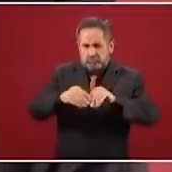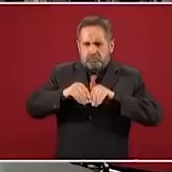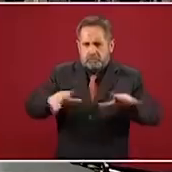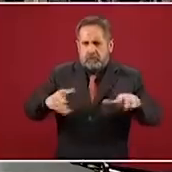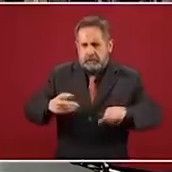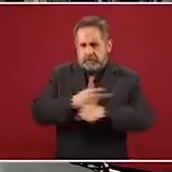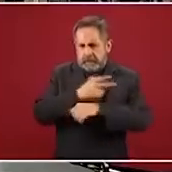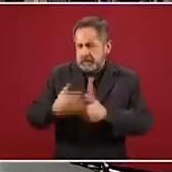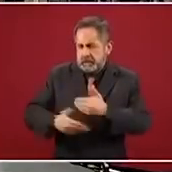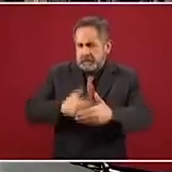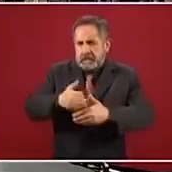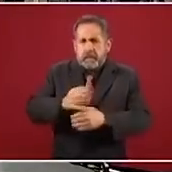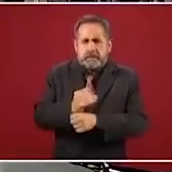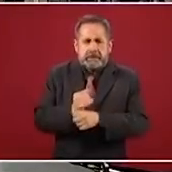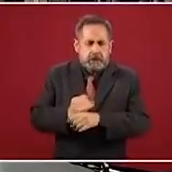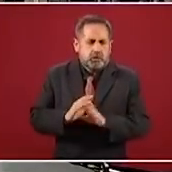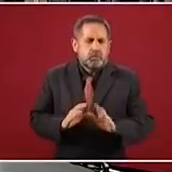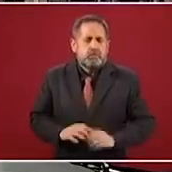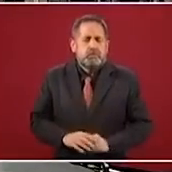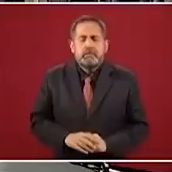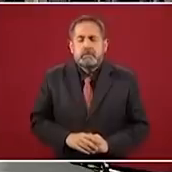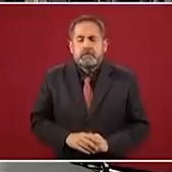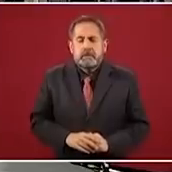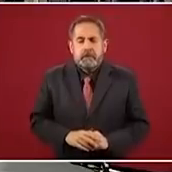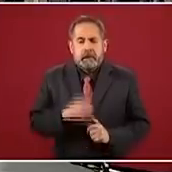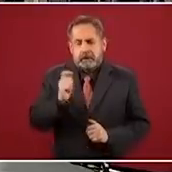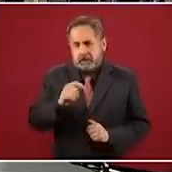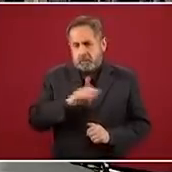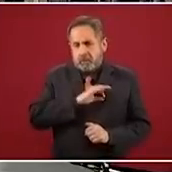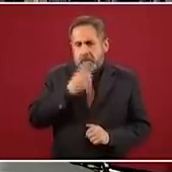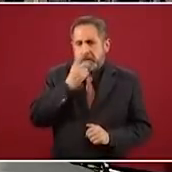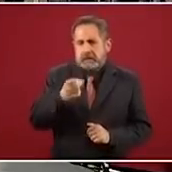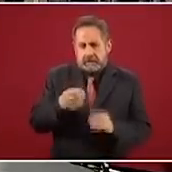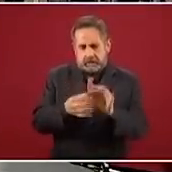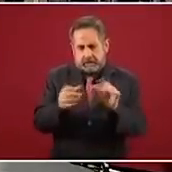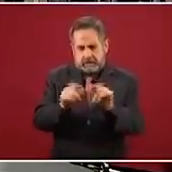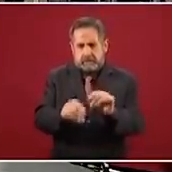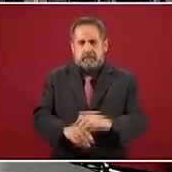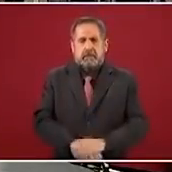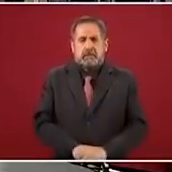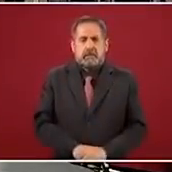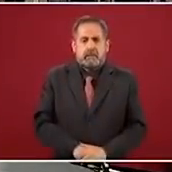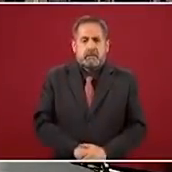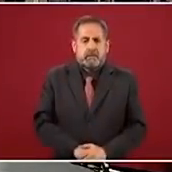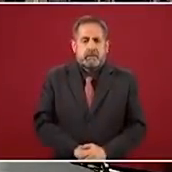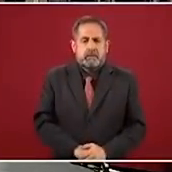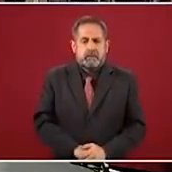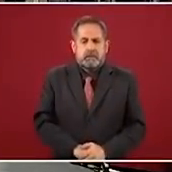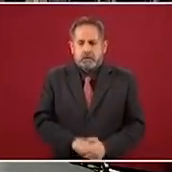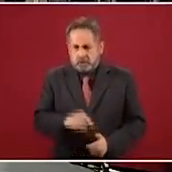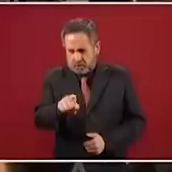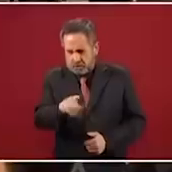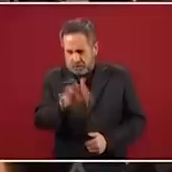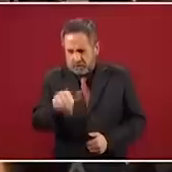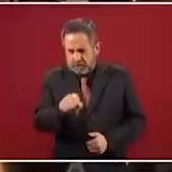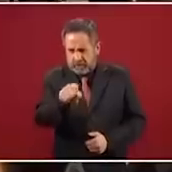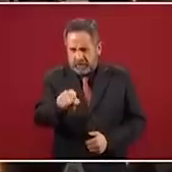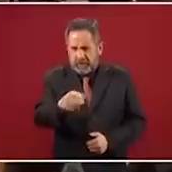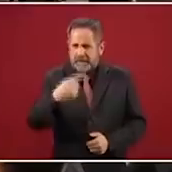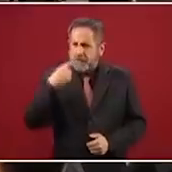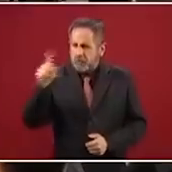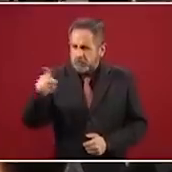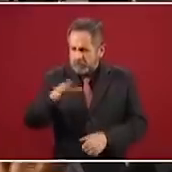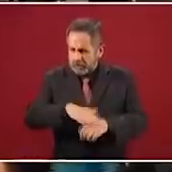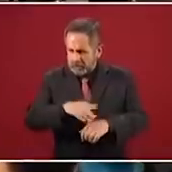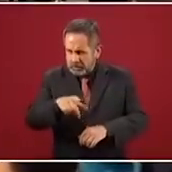va esta investigación. Eso es lo que puedo comentar. Dos, tú decías una denuncia,